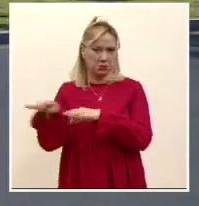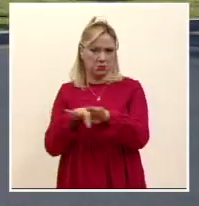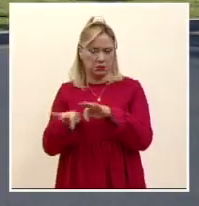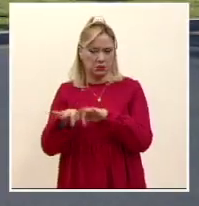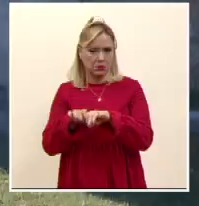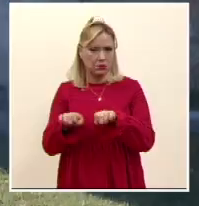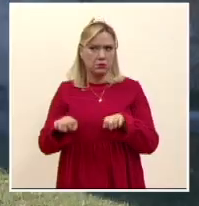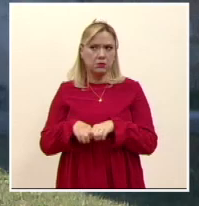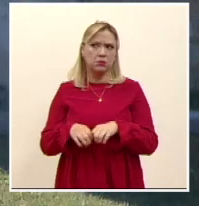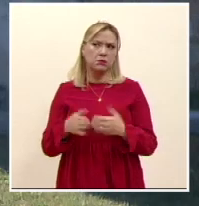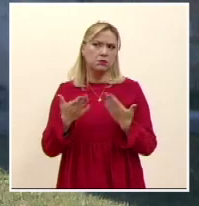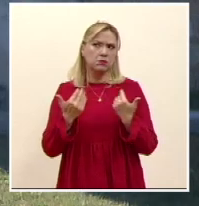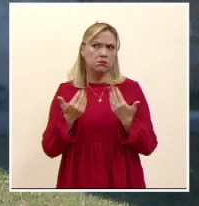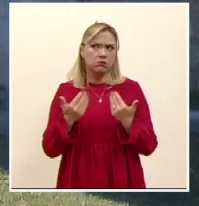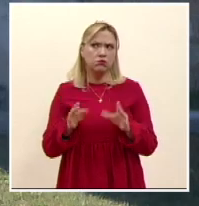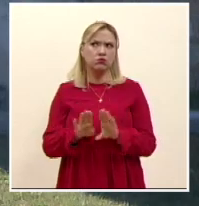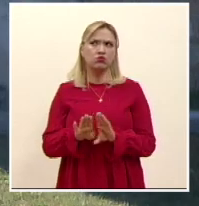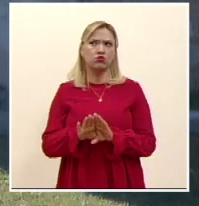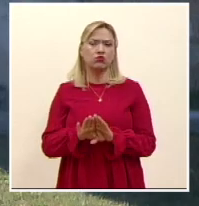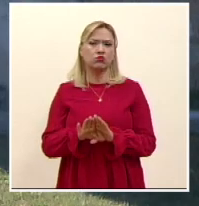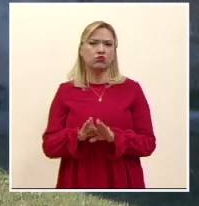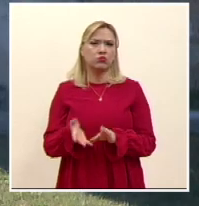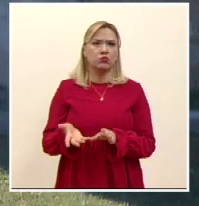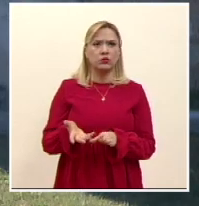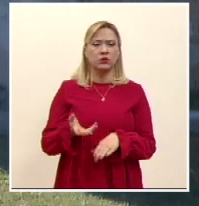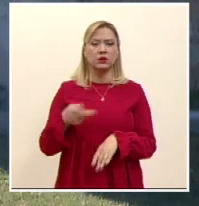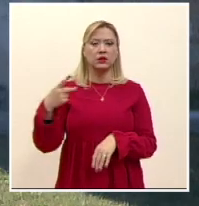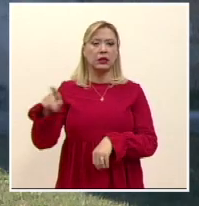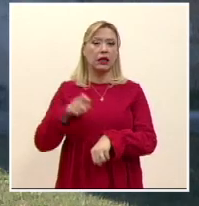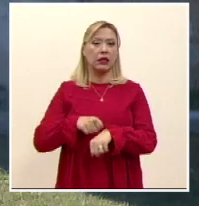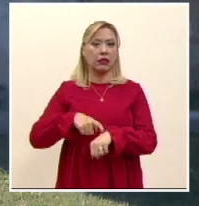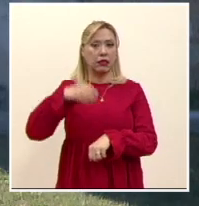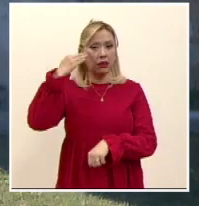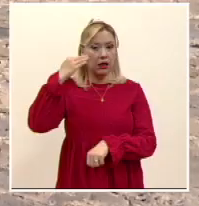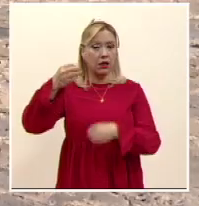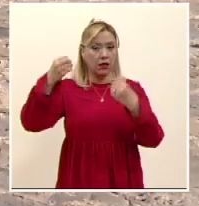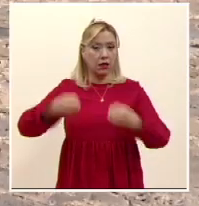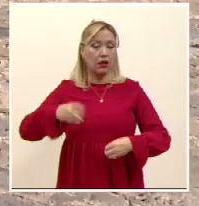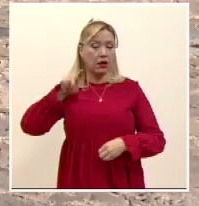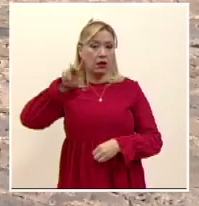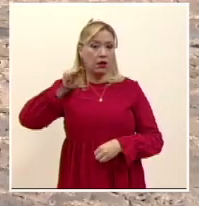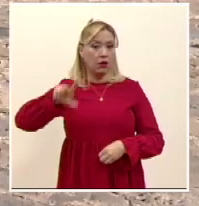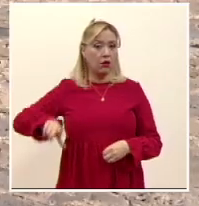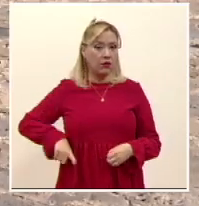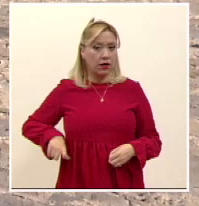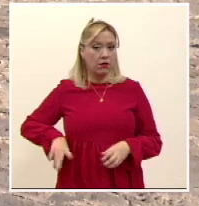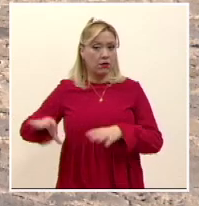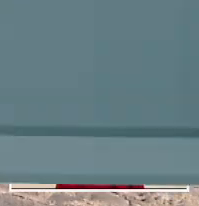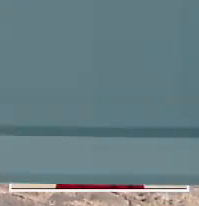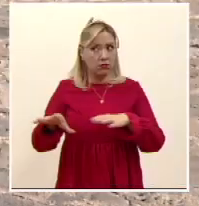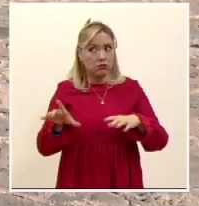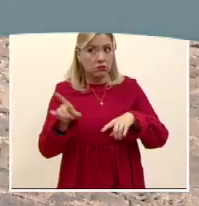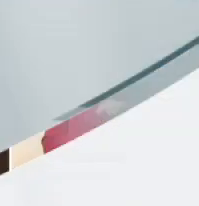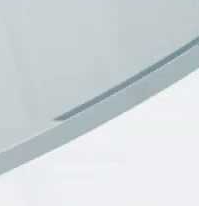hayan incurrido en la debida adquisición de tiempos en la televisión pública.